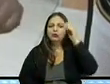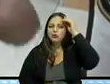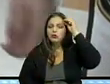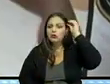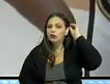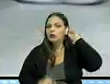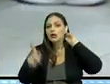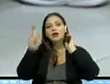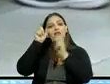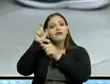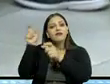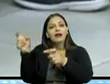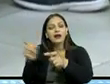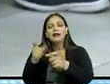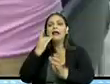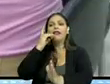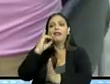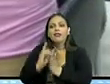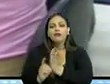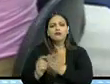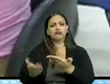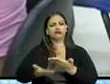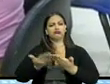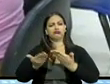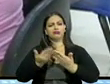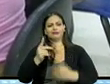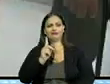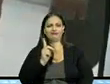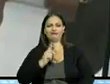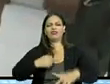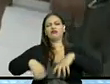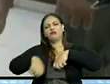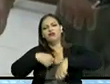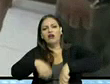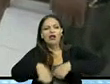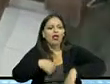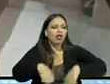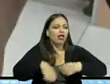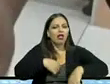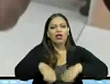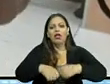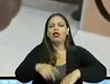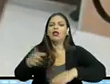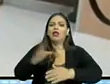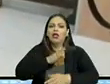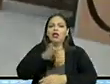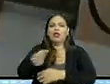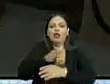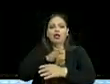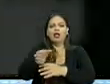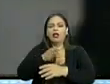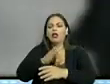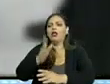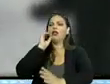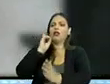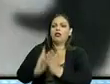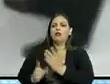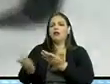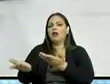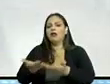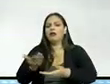porque entonces damos lugar, damos pie, damos pábulo a que la gente se canse, diga, dejo aquí nomás. Y este tipo